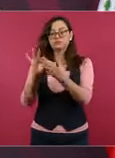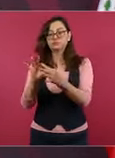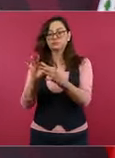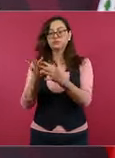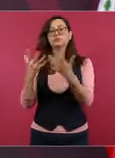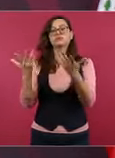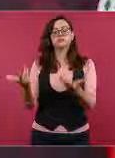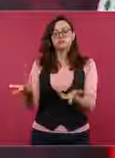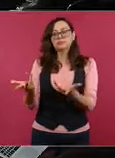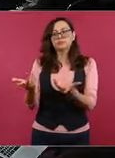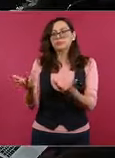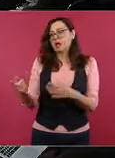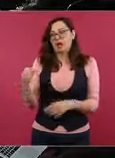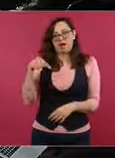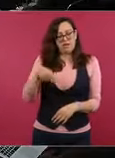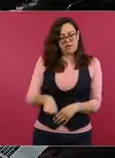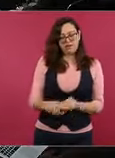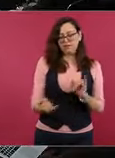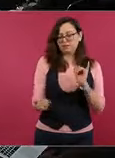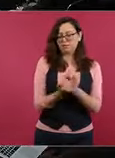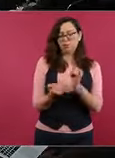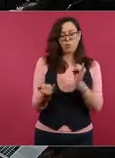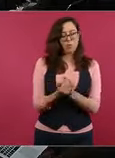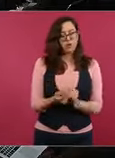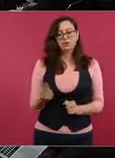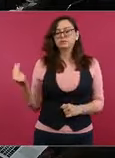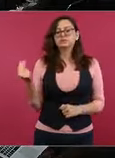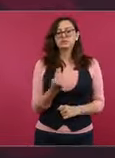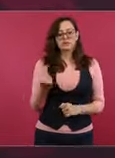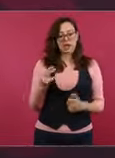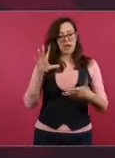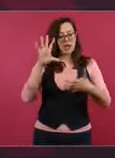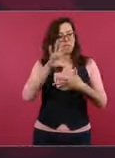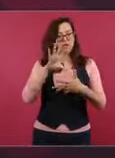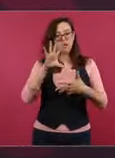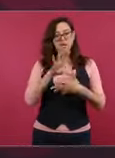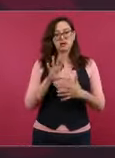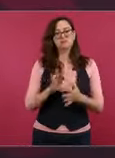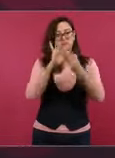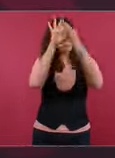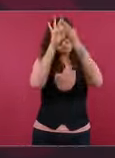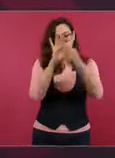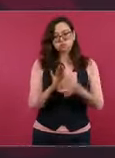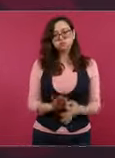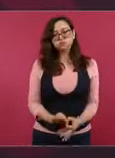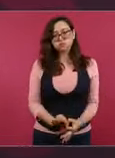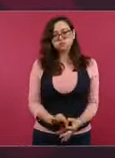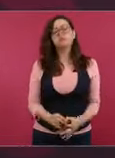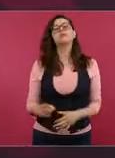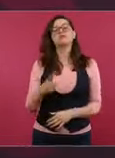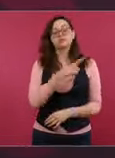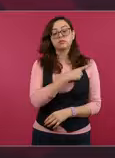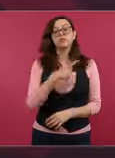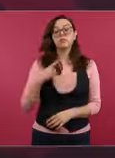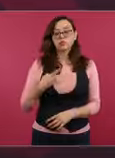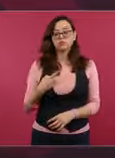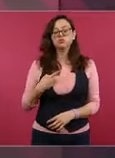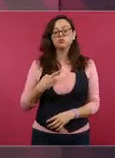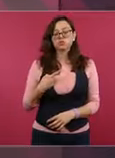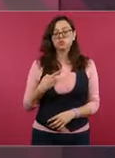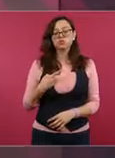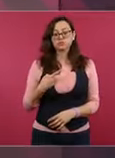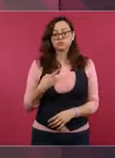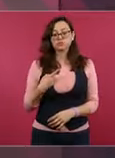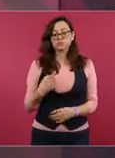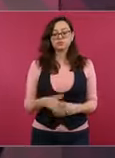Europea, así se requiere la integración de América. Es un trabajo que hay que hacer. El